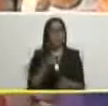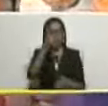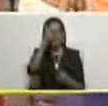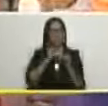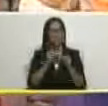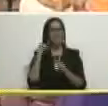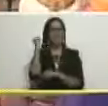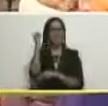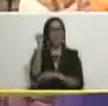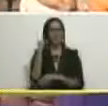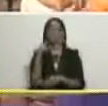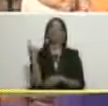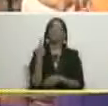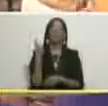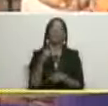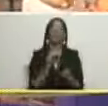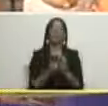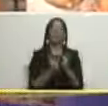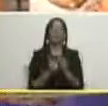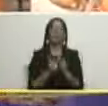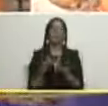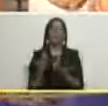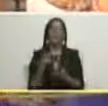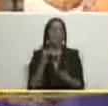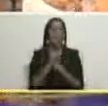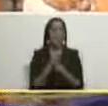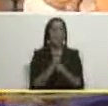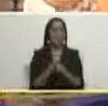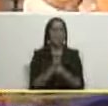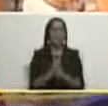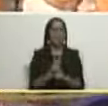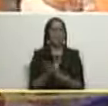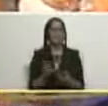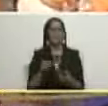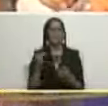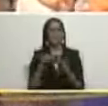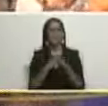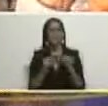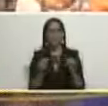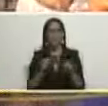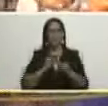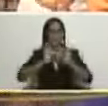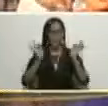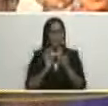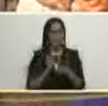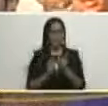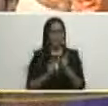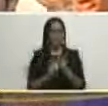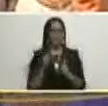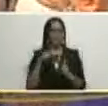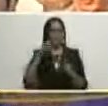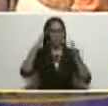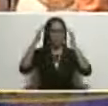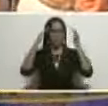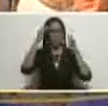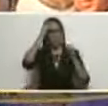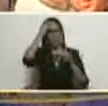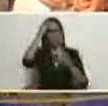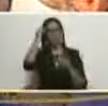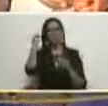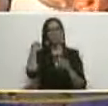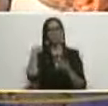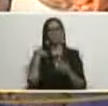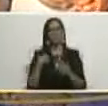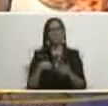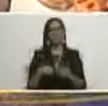no solamente en los deportes de combate, que somos potencias, sino en todas las disciplinas deportivas. También para saludar aquí a mi compañero